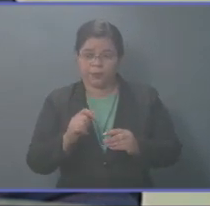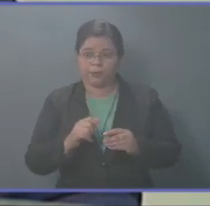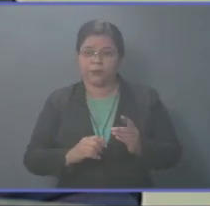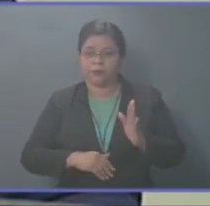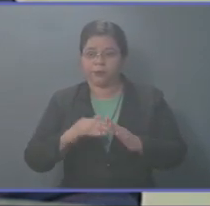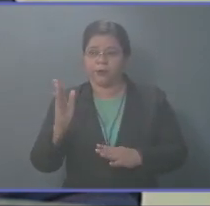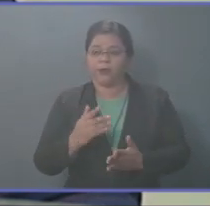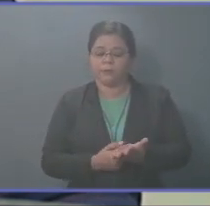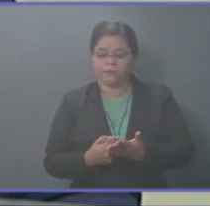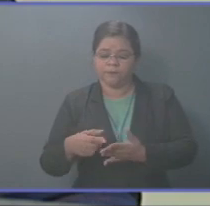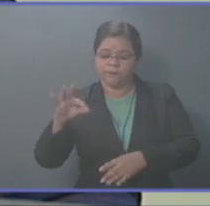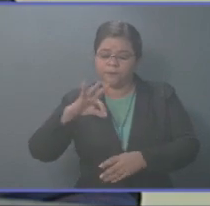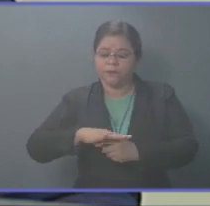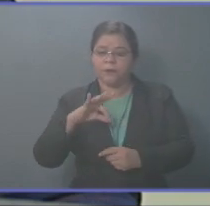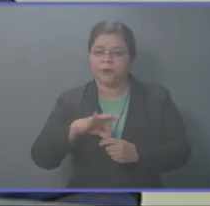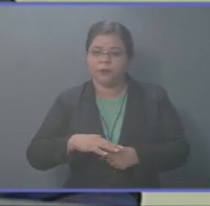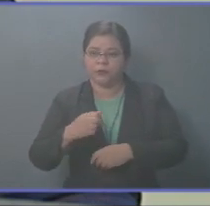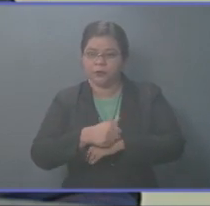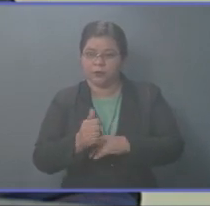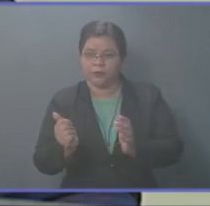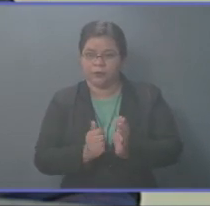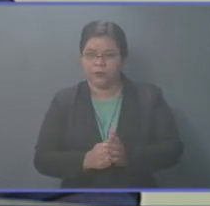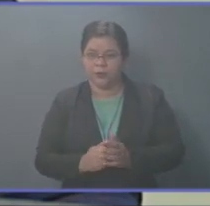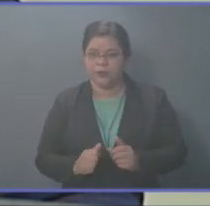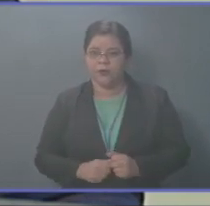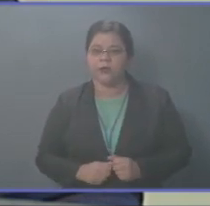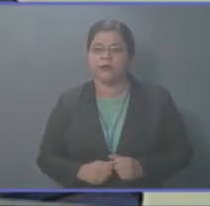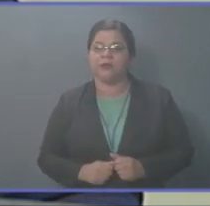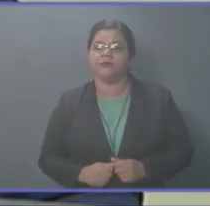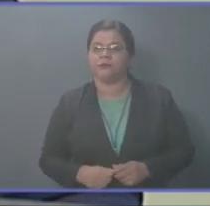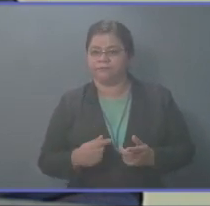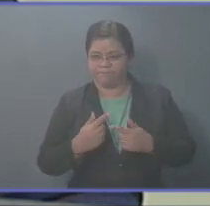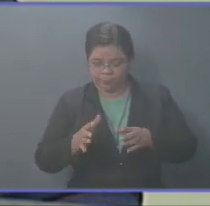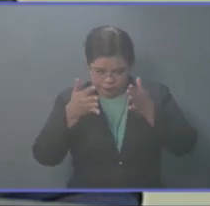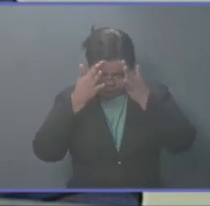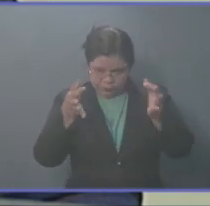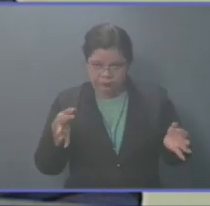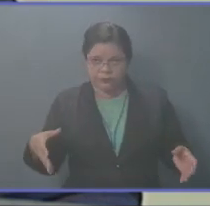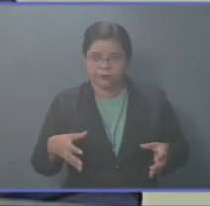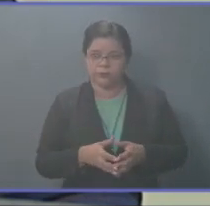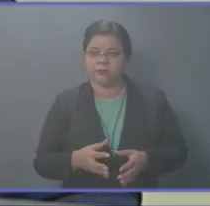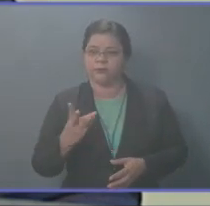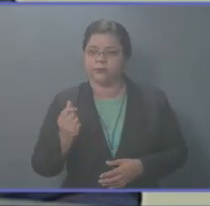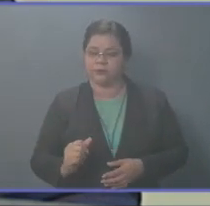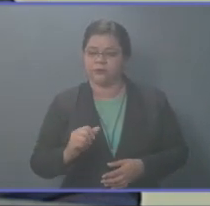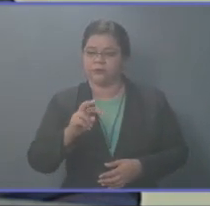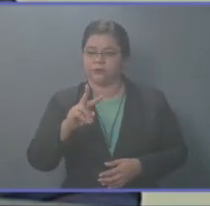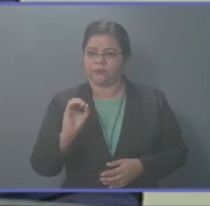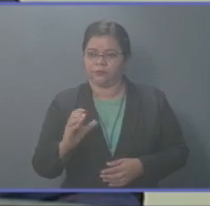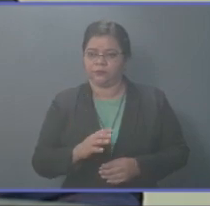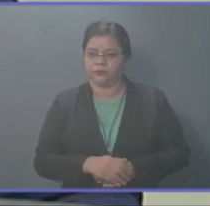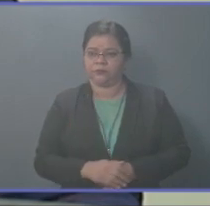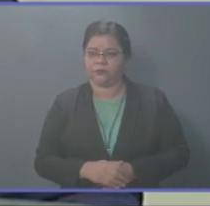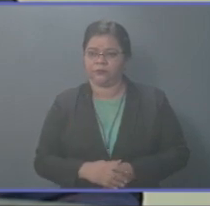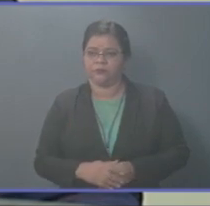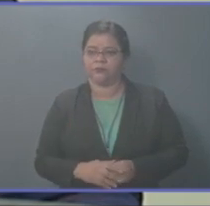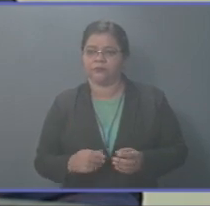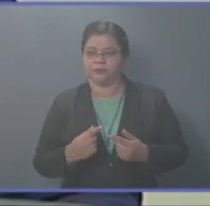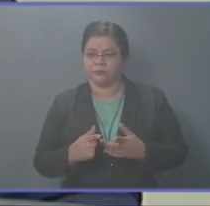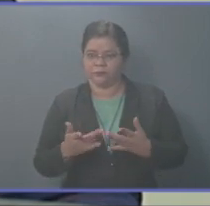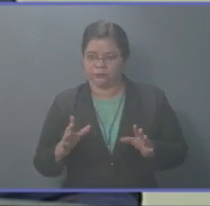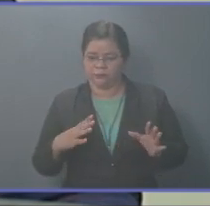conocimiento, debate y votación del Pleno de los diputados que le conforman dictamen favorable número 278 de fecha 27 de